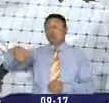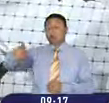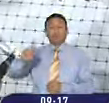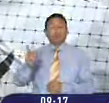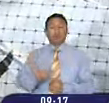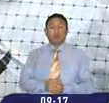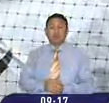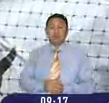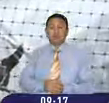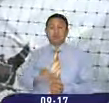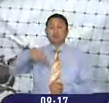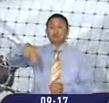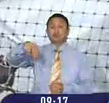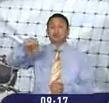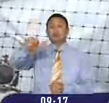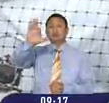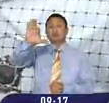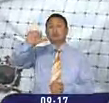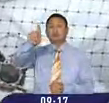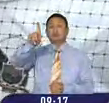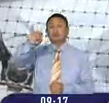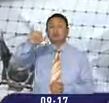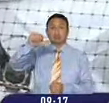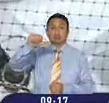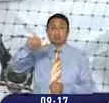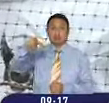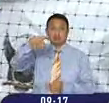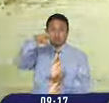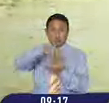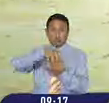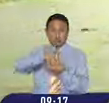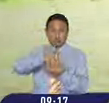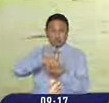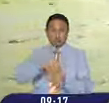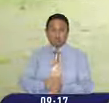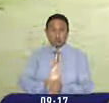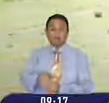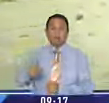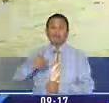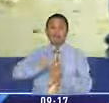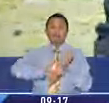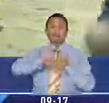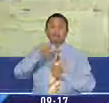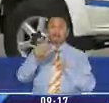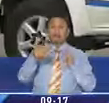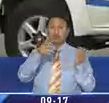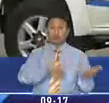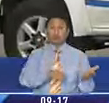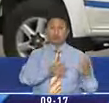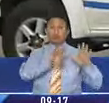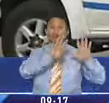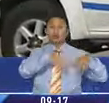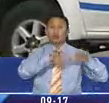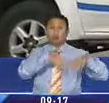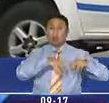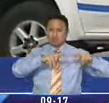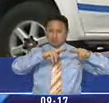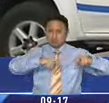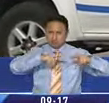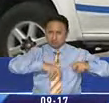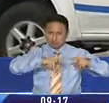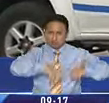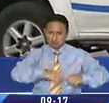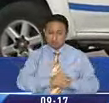El caso de Natalia Soto de Cayambe es aún más complicado. La muerte de su hija ha tardado 9 meses en investigarse